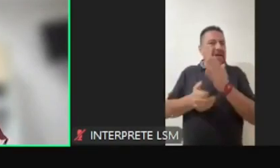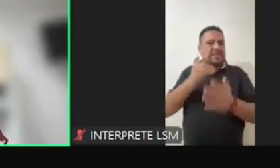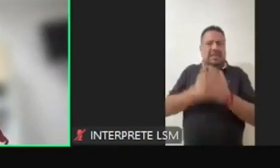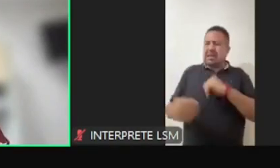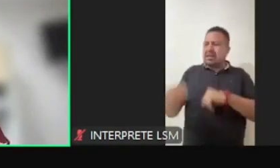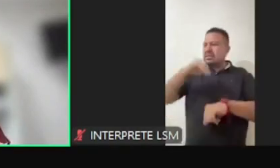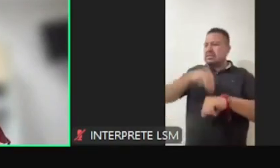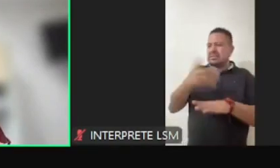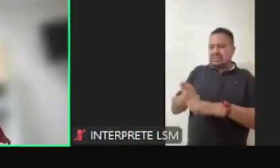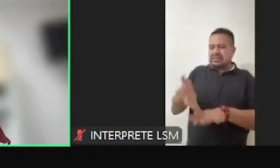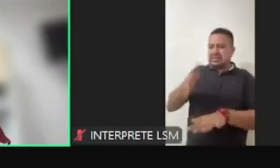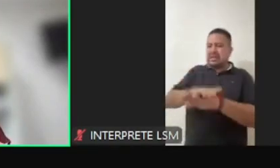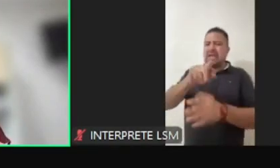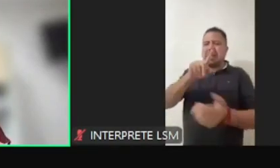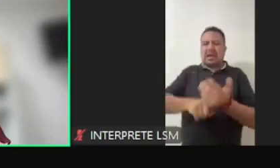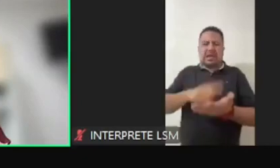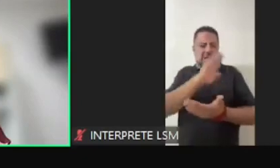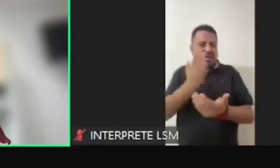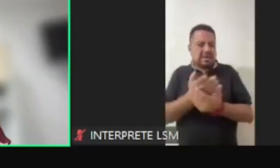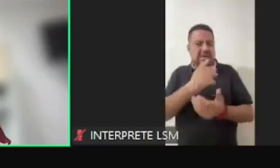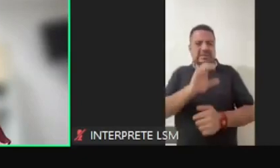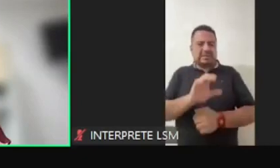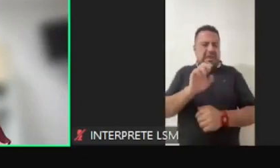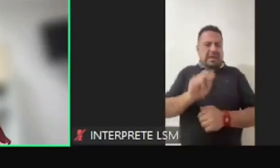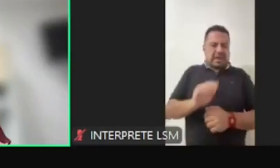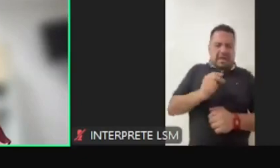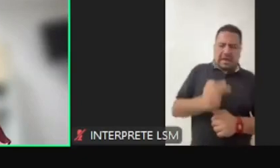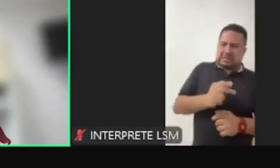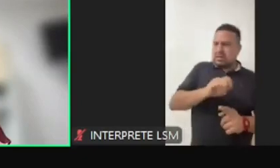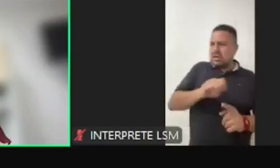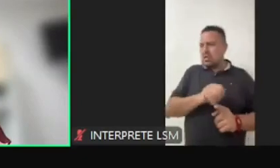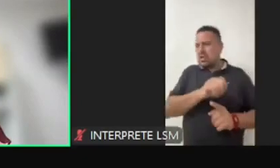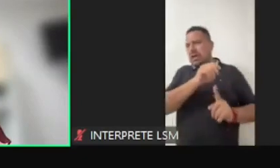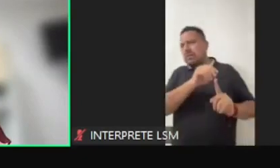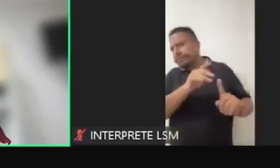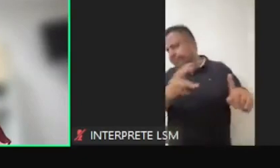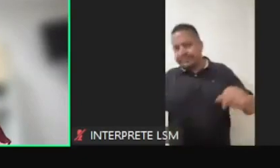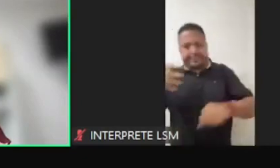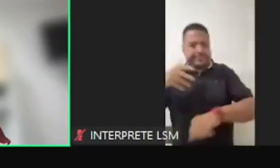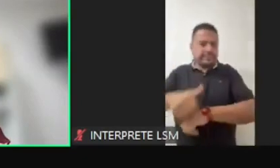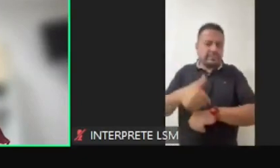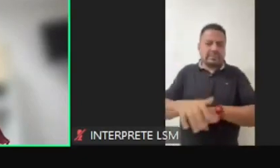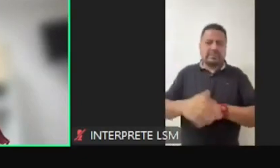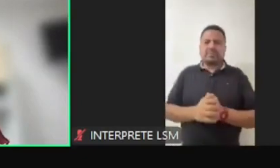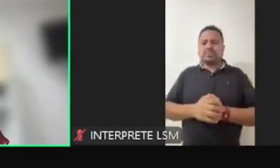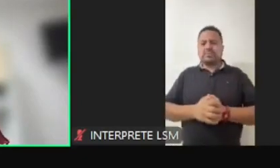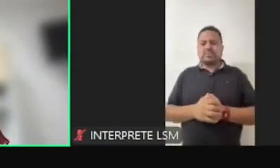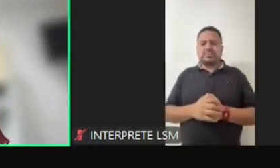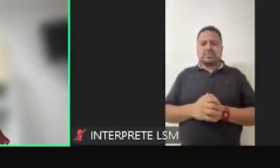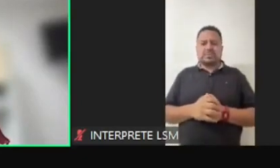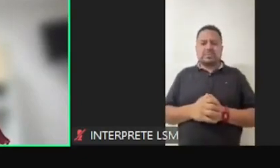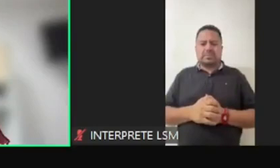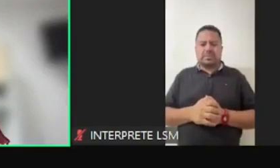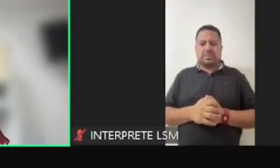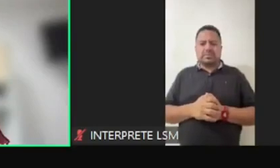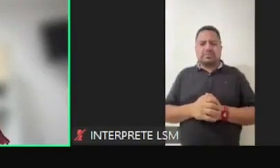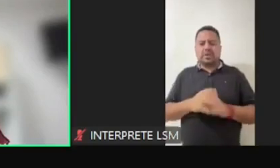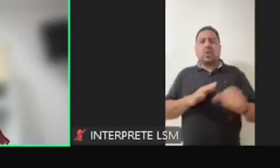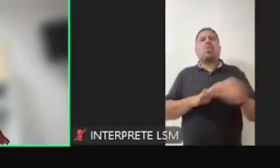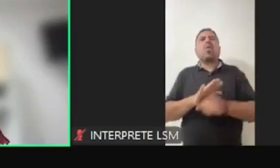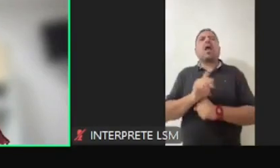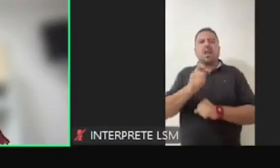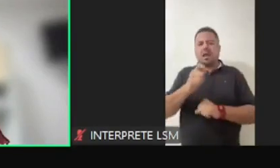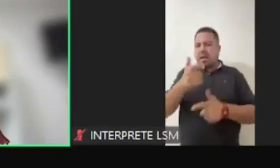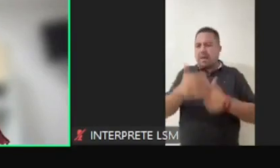e integración del expediente cnhj gu g-91 2024 relativo al